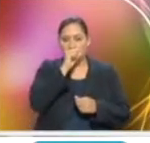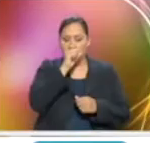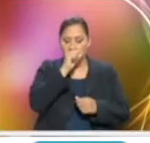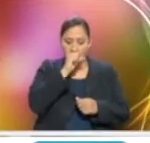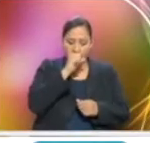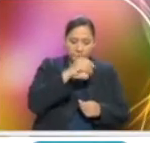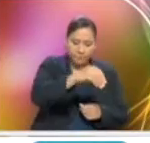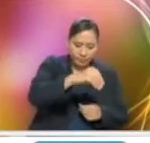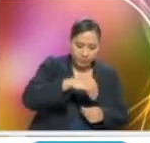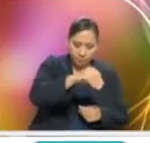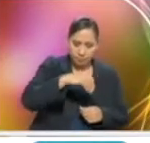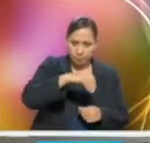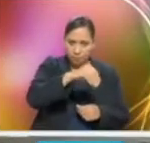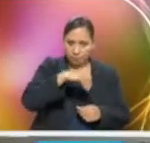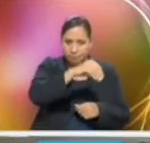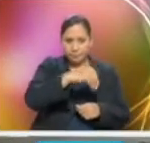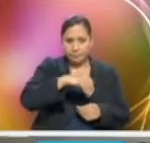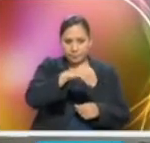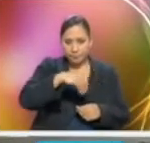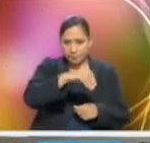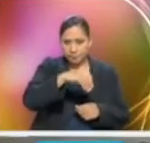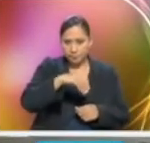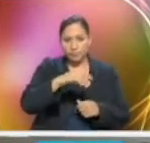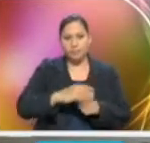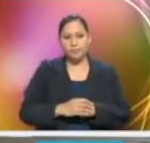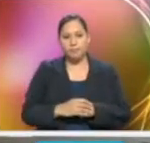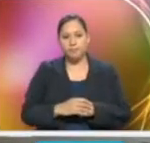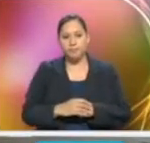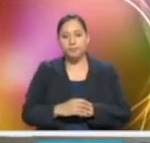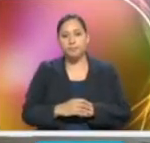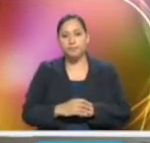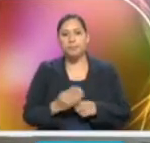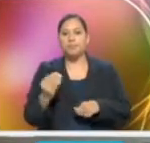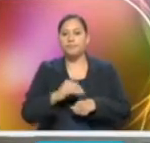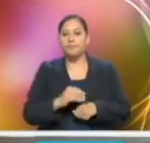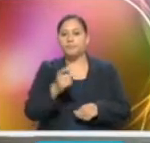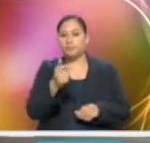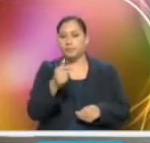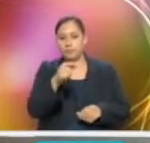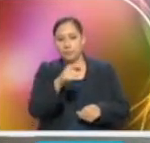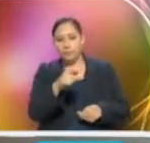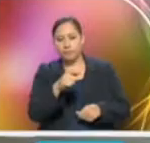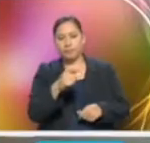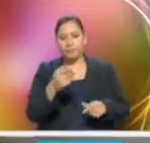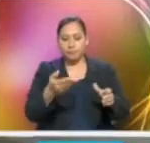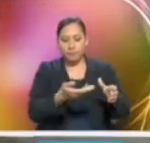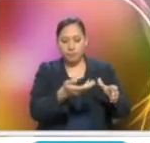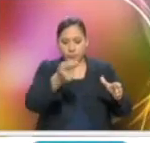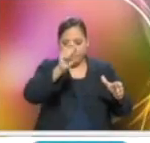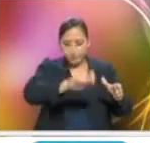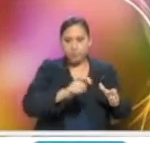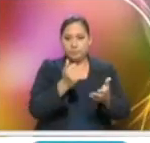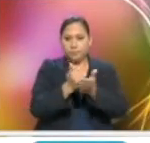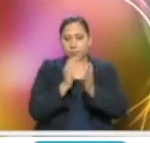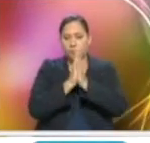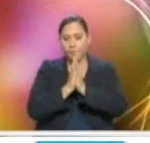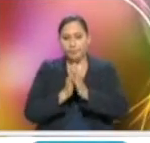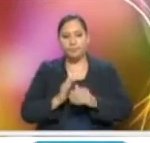pimienta, arreglarlo un todo poquito, eso. ¿no? Exacto. Entonces, bueno, vamos a ponerle aquí así un poco. Ayúdame, por favor. Sí,